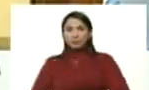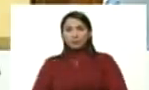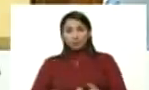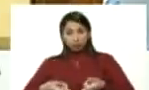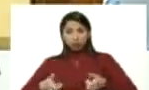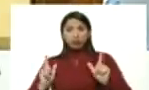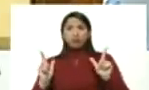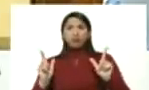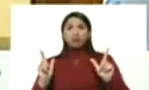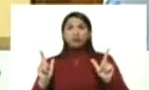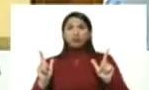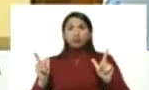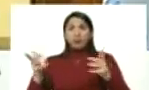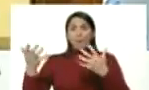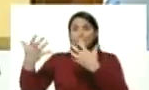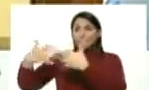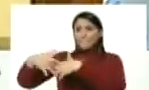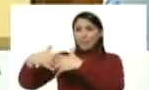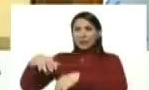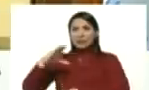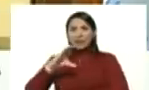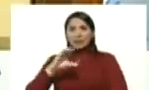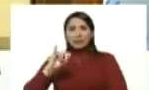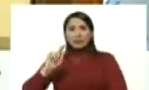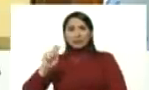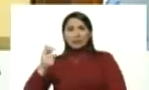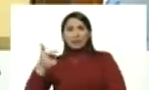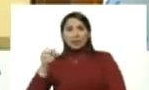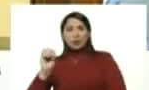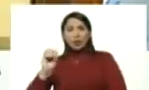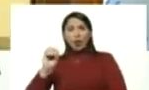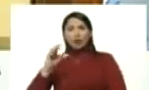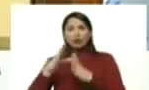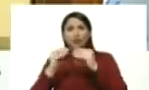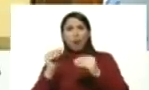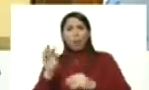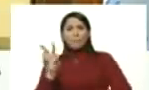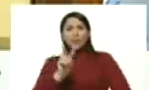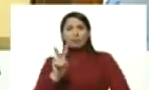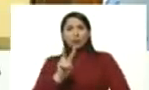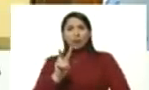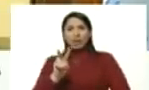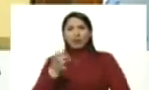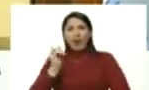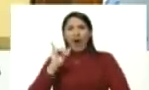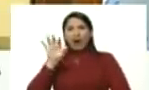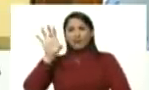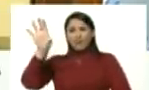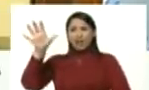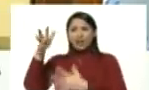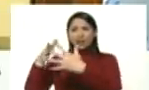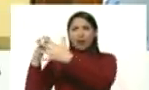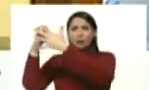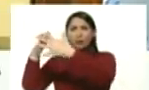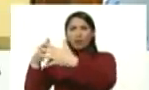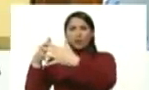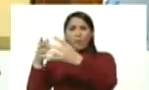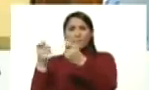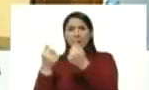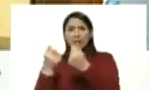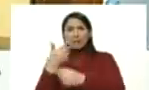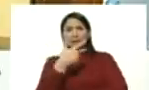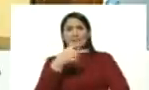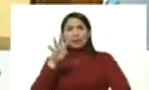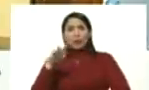permite que la empresa Citgo, de todos los venezolanos en territorio estadounidense, con un valor de 34